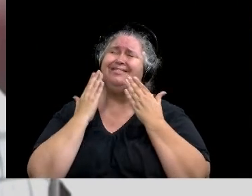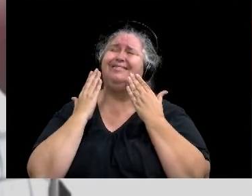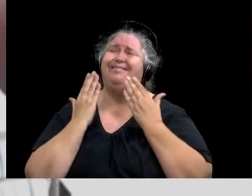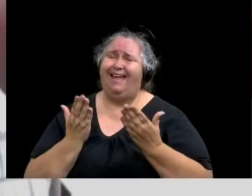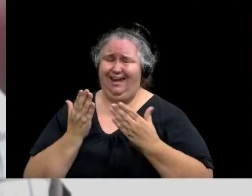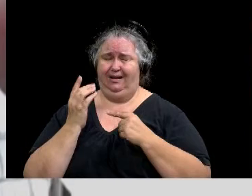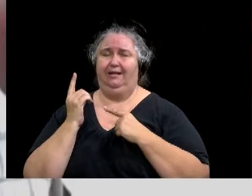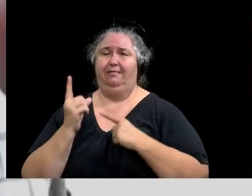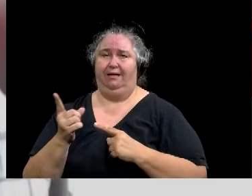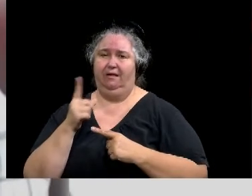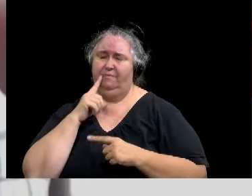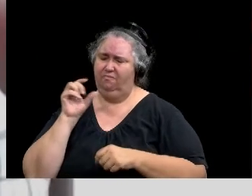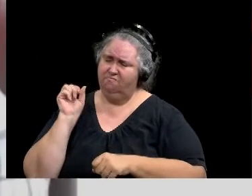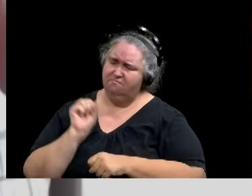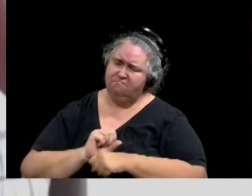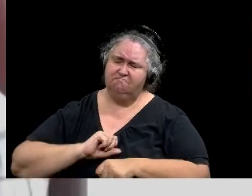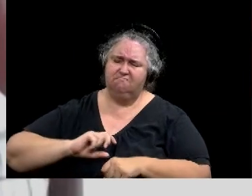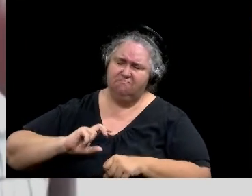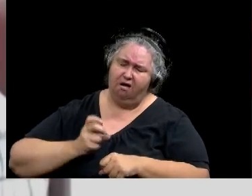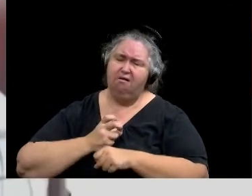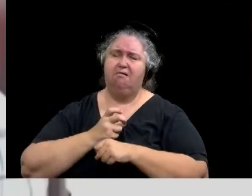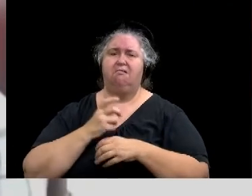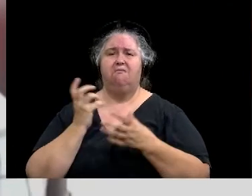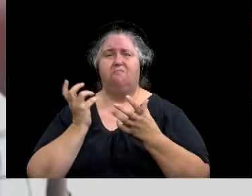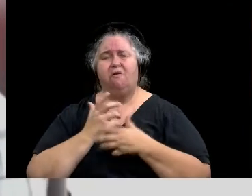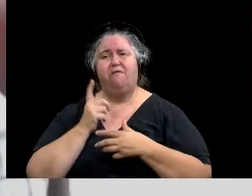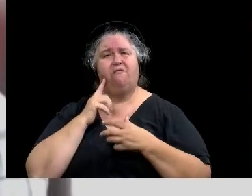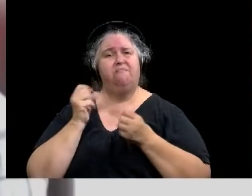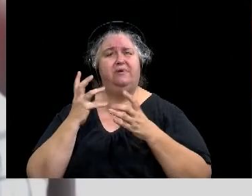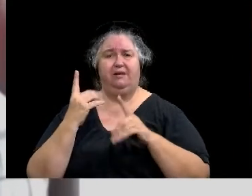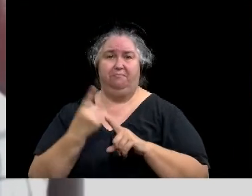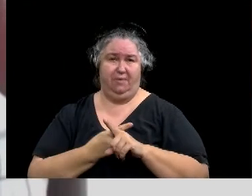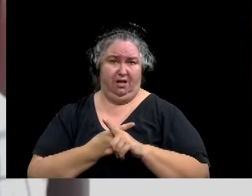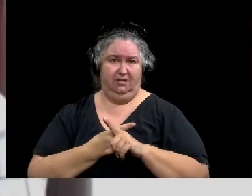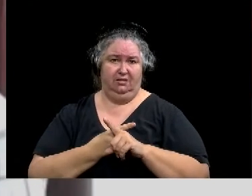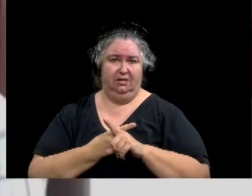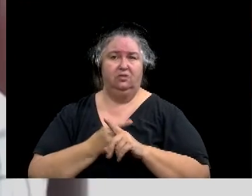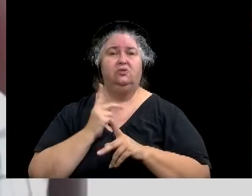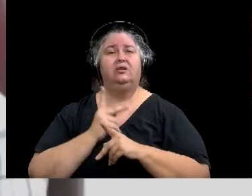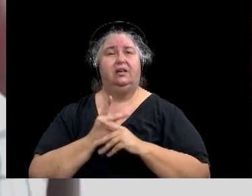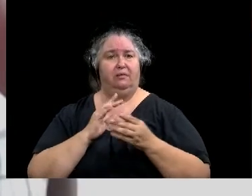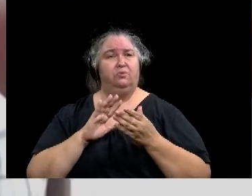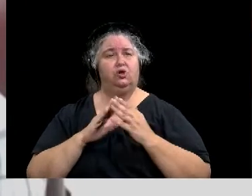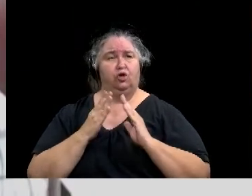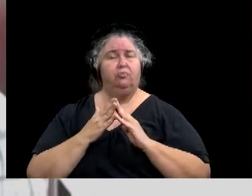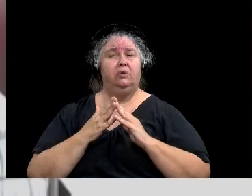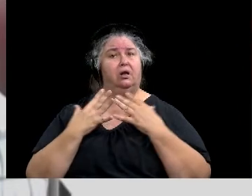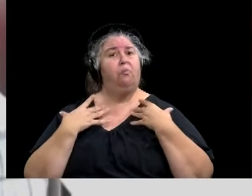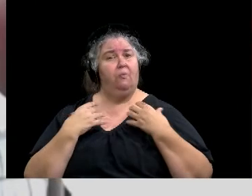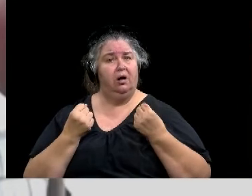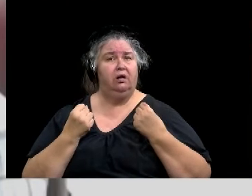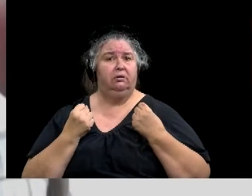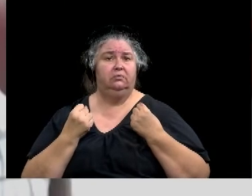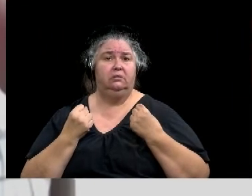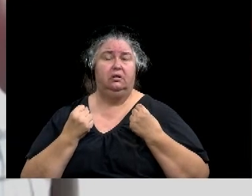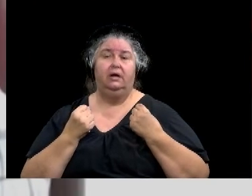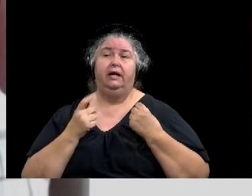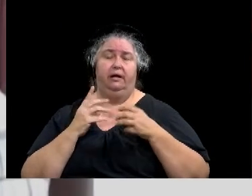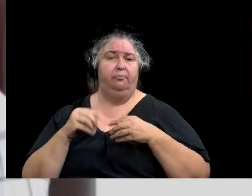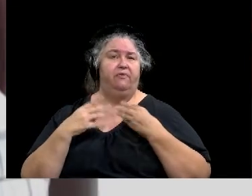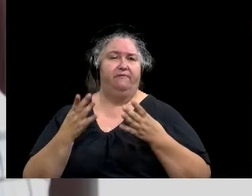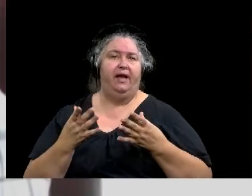estos servicios a darles las gracias y es algo muy duro y por muchos meses que están tomando